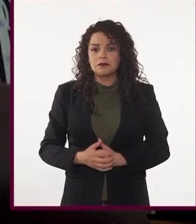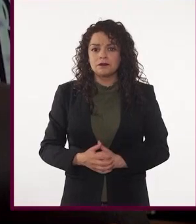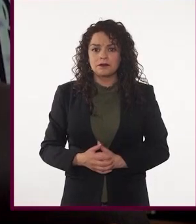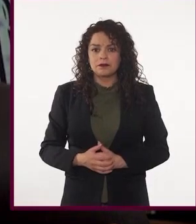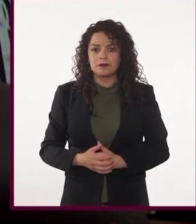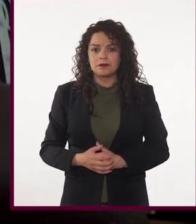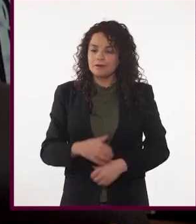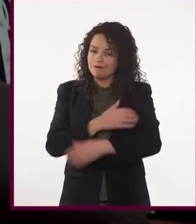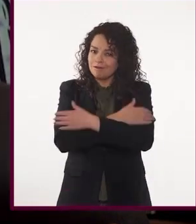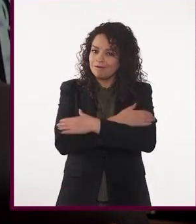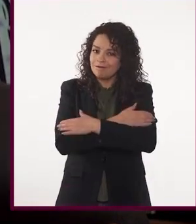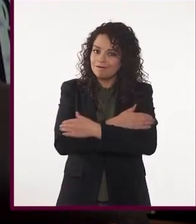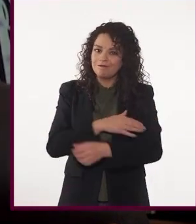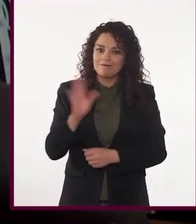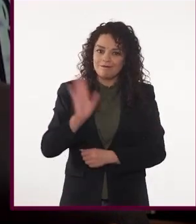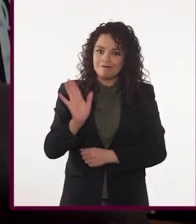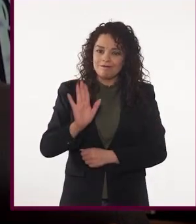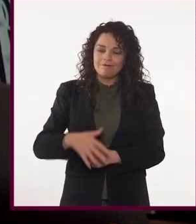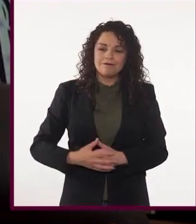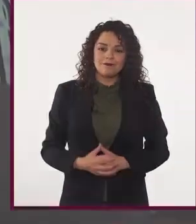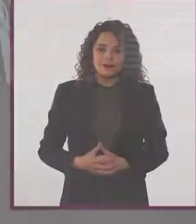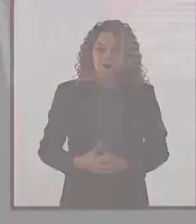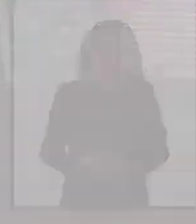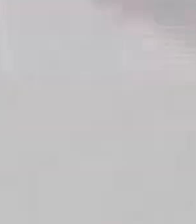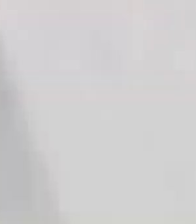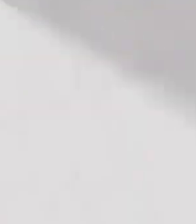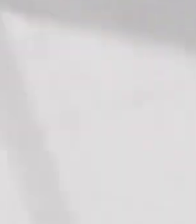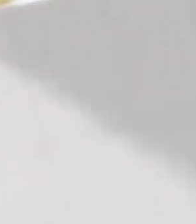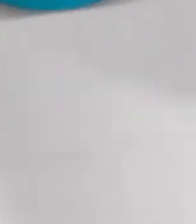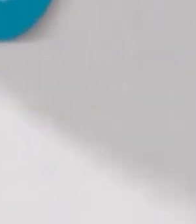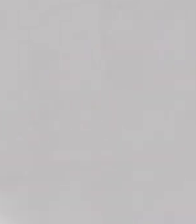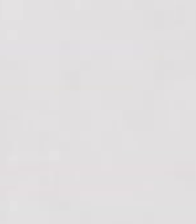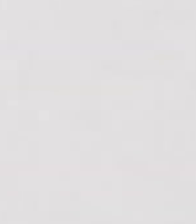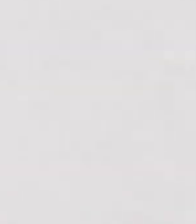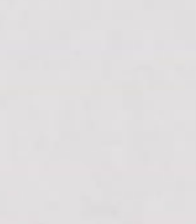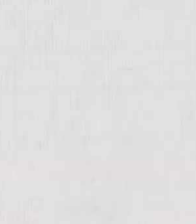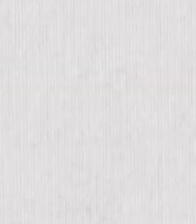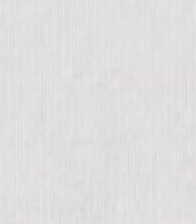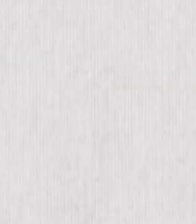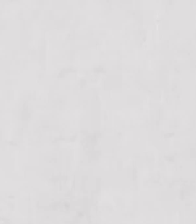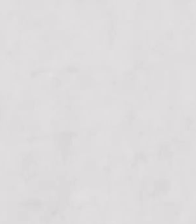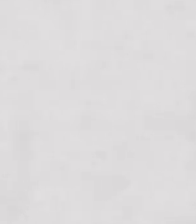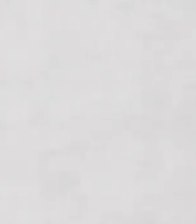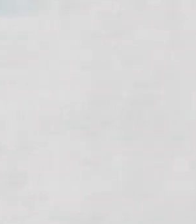Abrazo, amigos. Hasta la próxima.